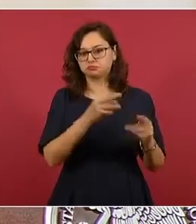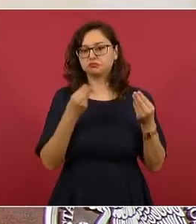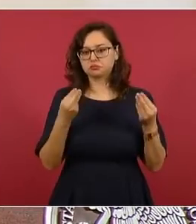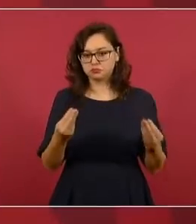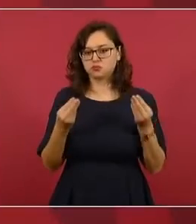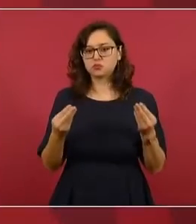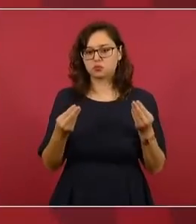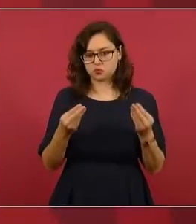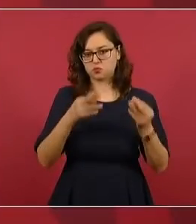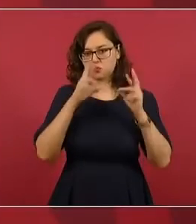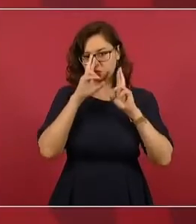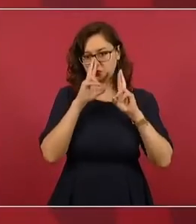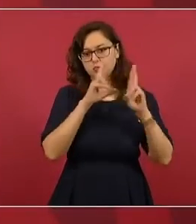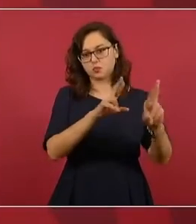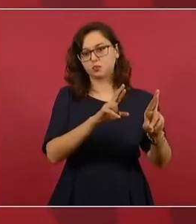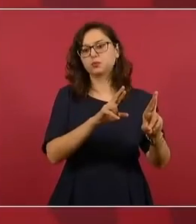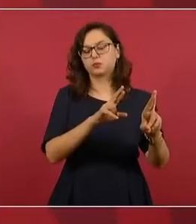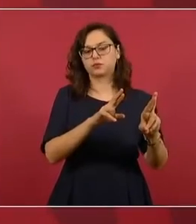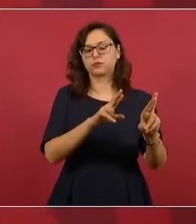Él